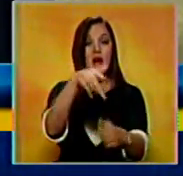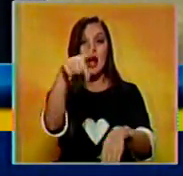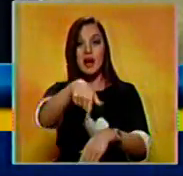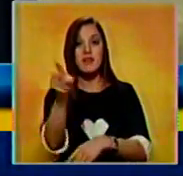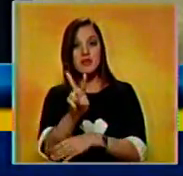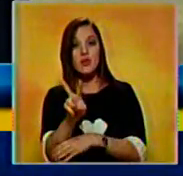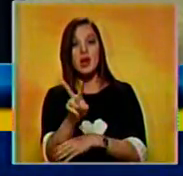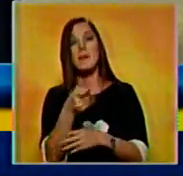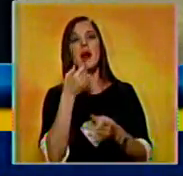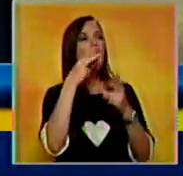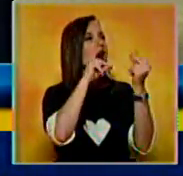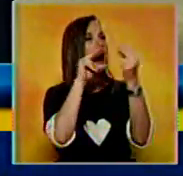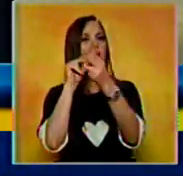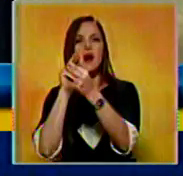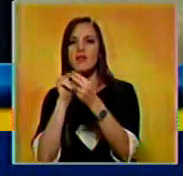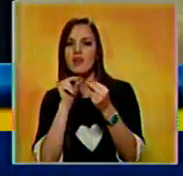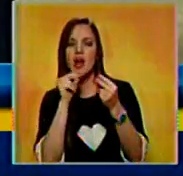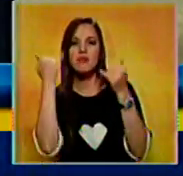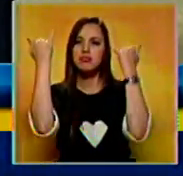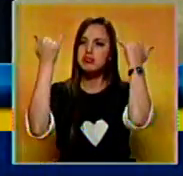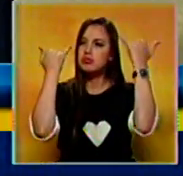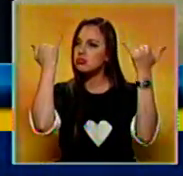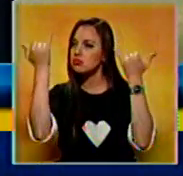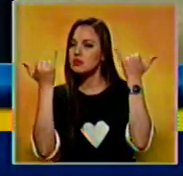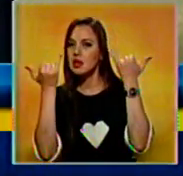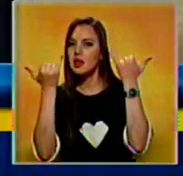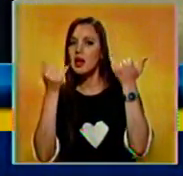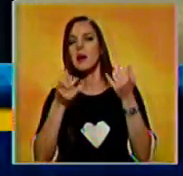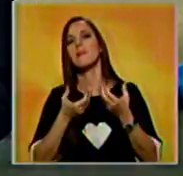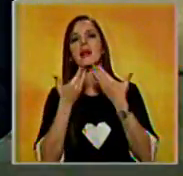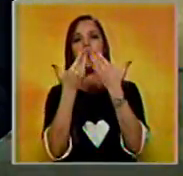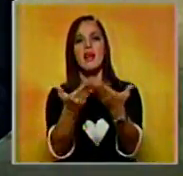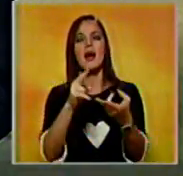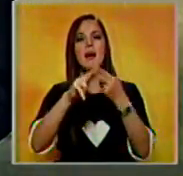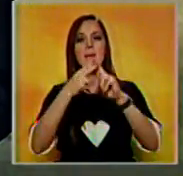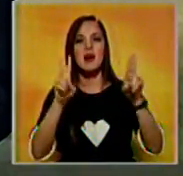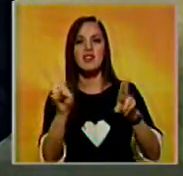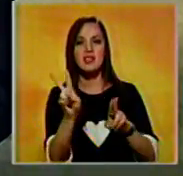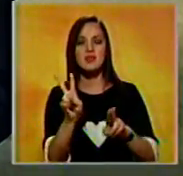permitan garantizar la paz de la nación y el mundo. José Leonardo Nava, Noticiero Venevisión.